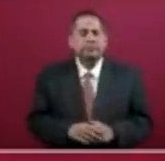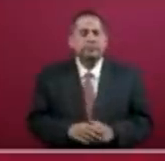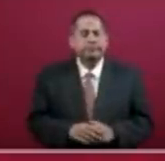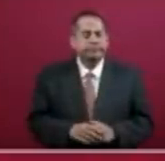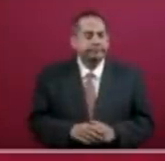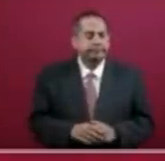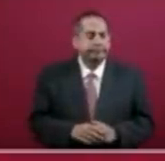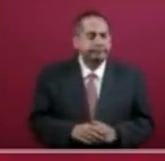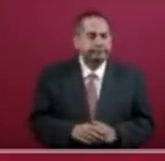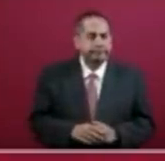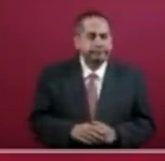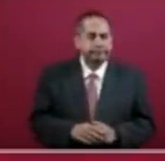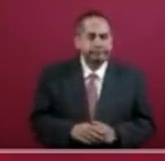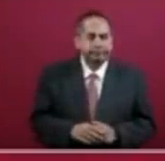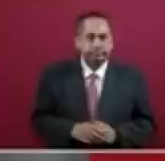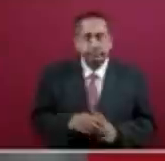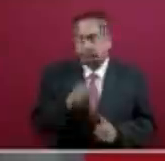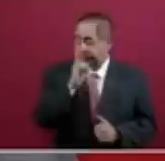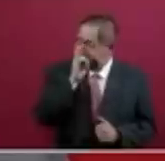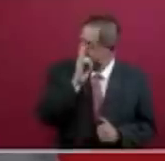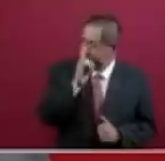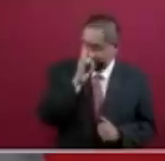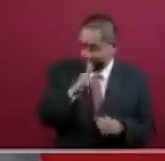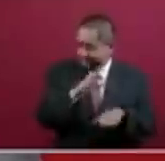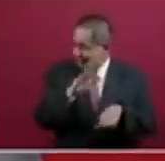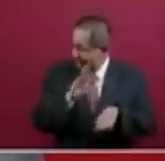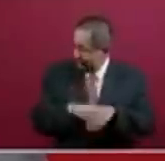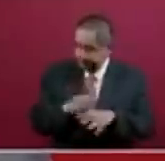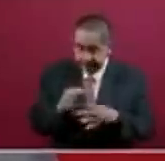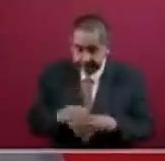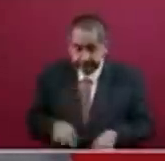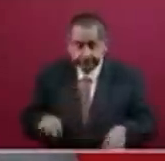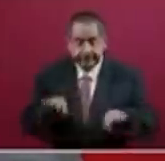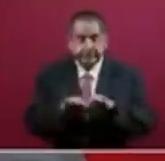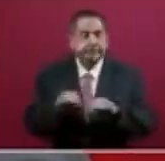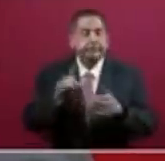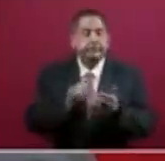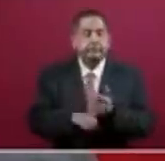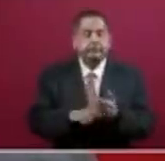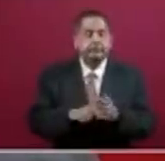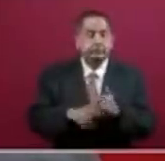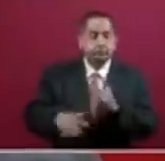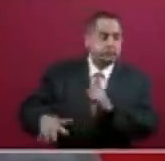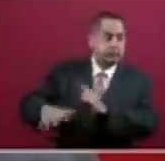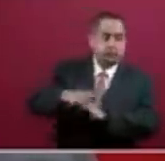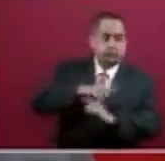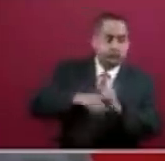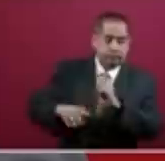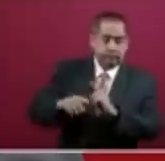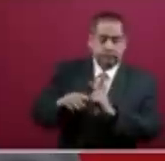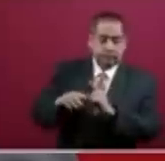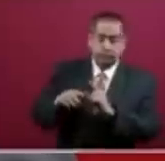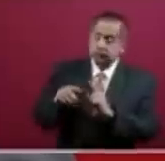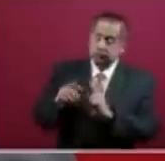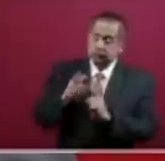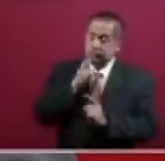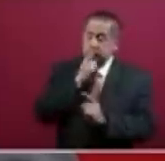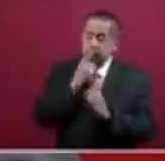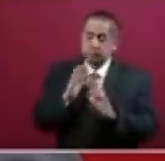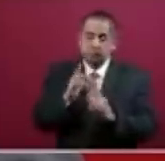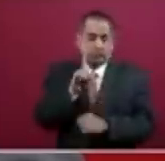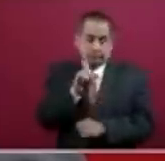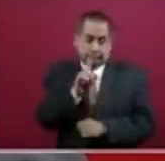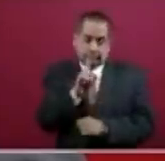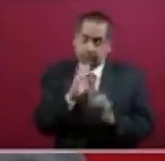aunque lo más importante de todo es el medio ambiente, es el agua.